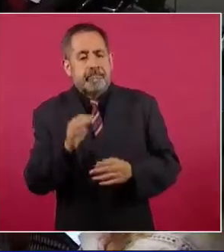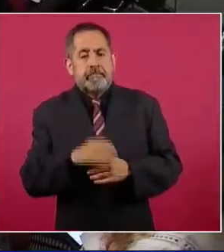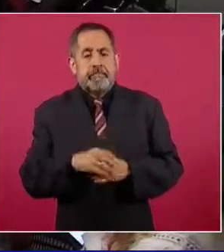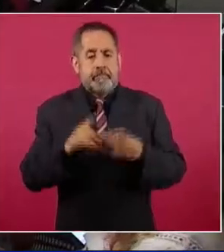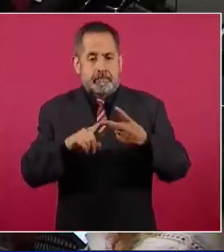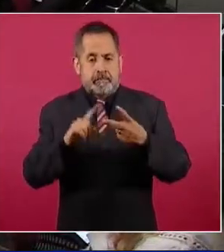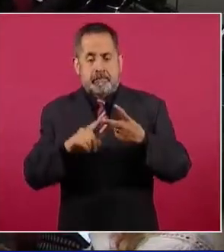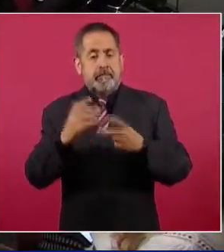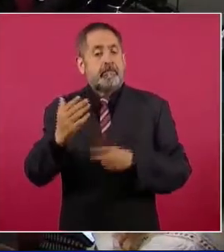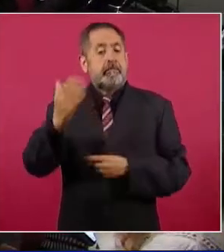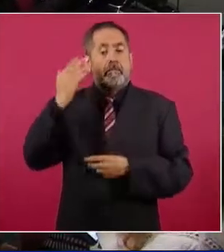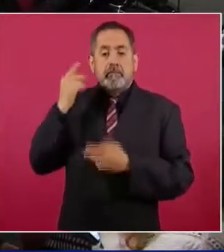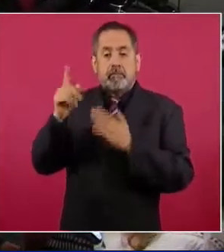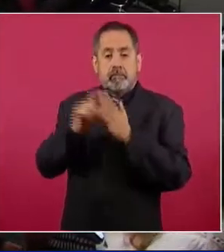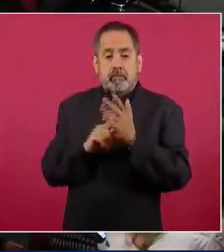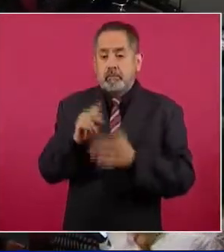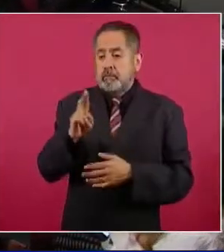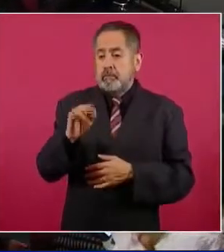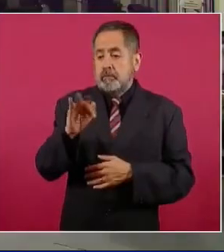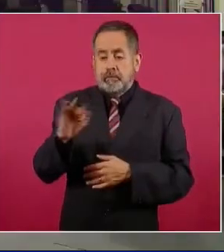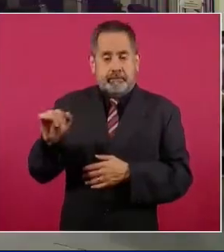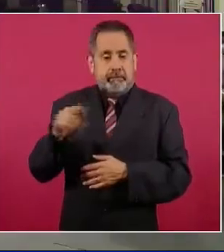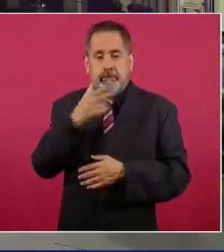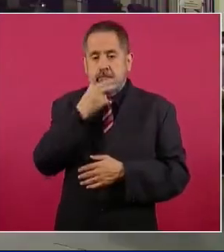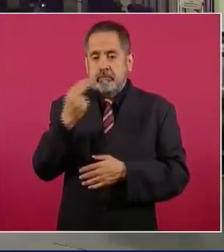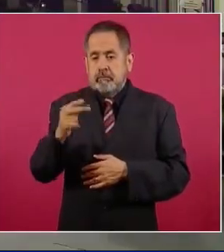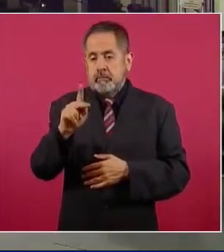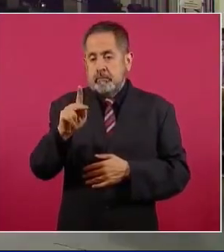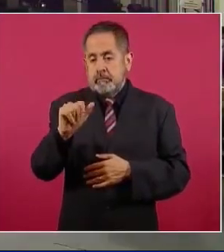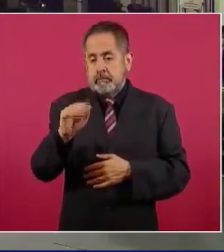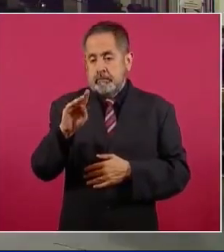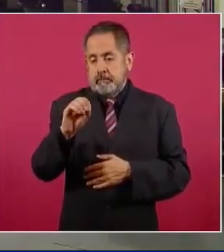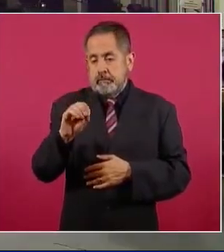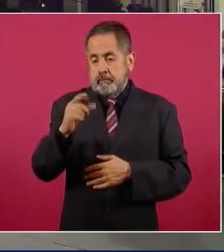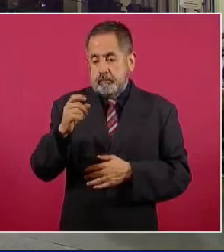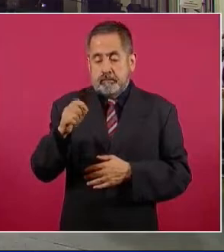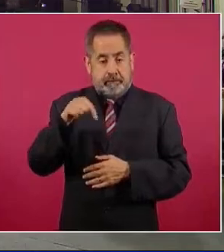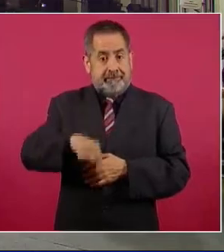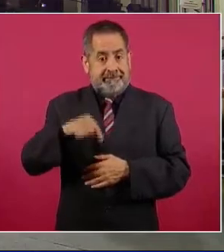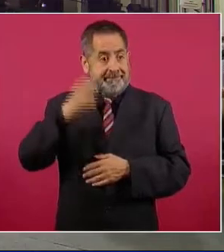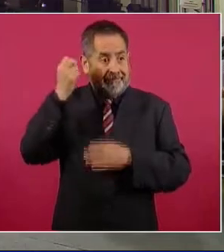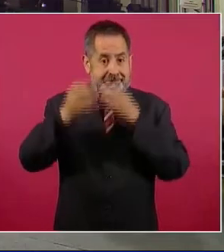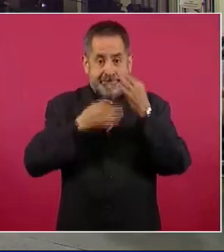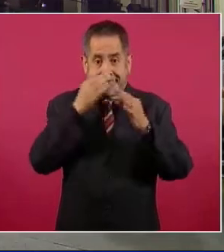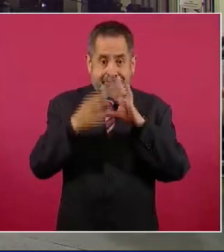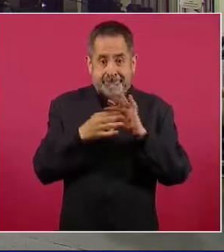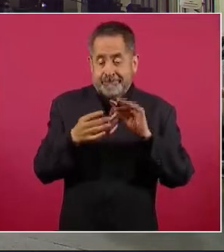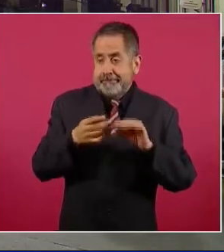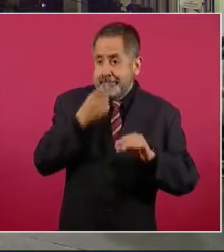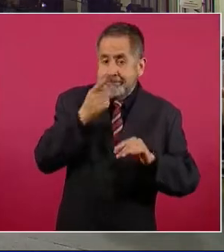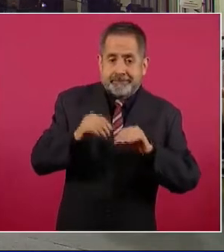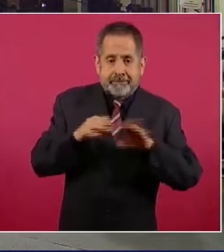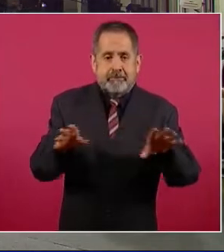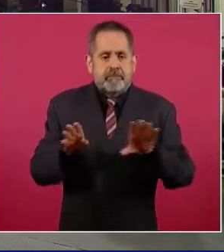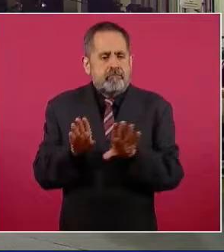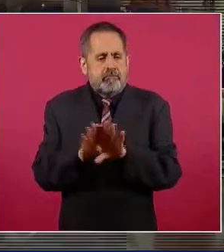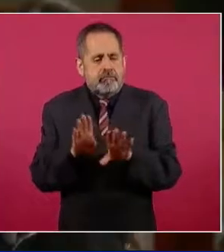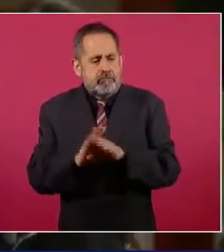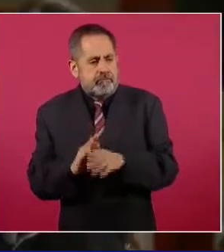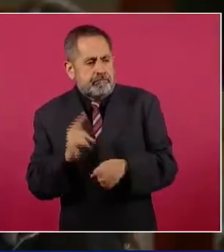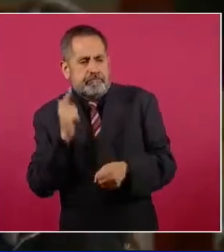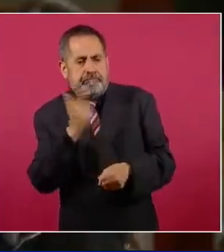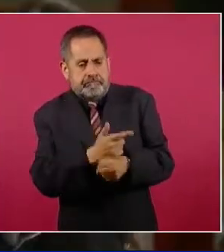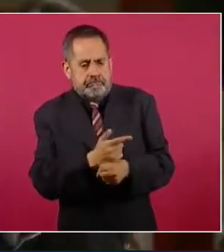Hace un mes, el titular de la UIF de Hacienda, Pablo Gómez, aquí mismo en la mañanera, declaró cómo se detectó